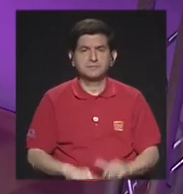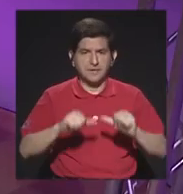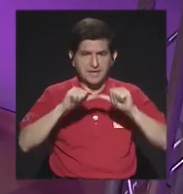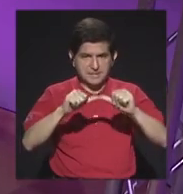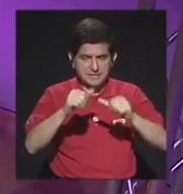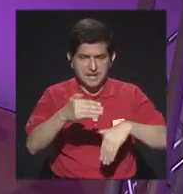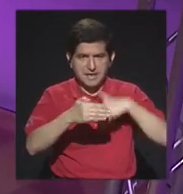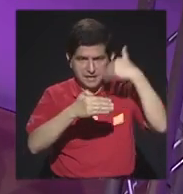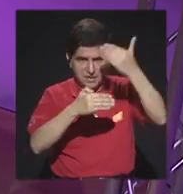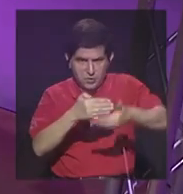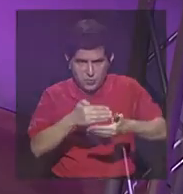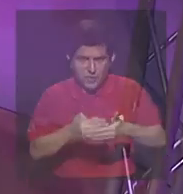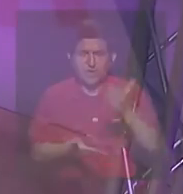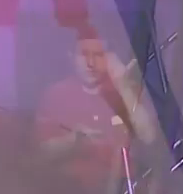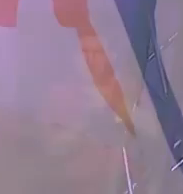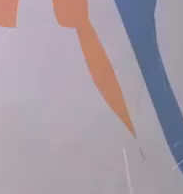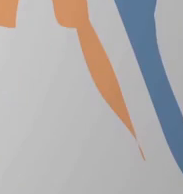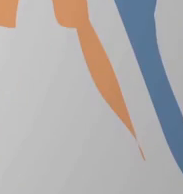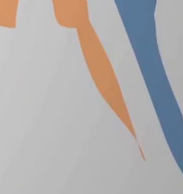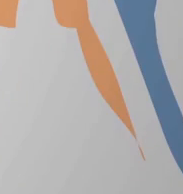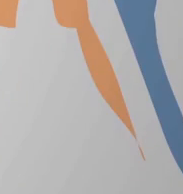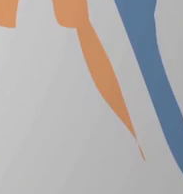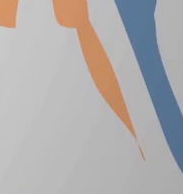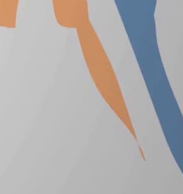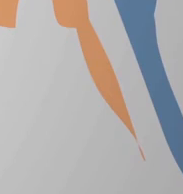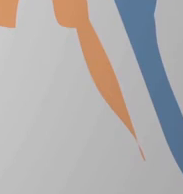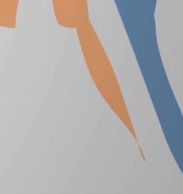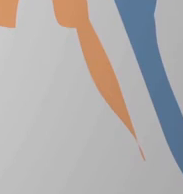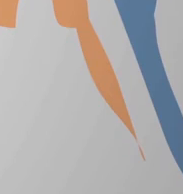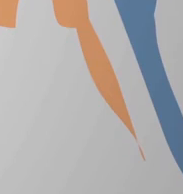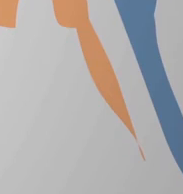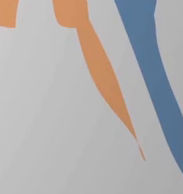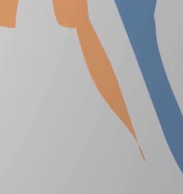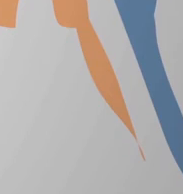continuaremos más adelante después de esta pausa.